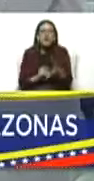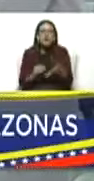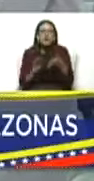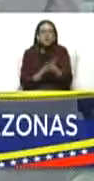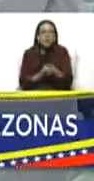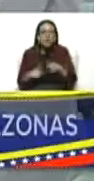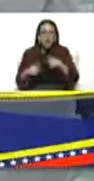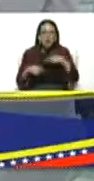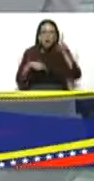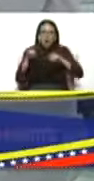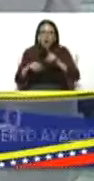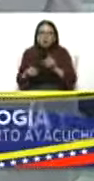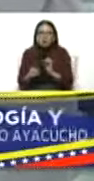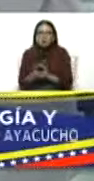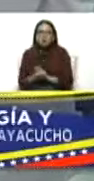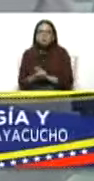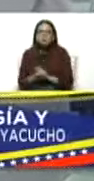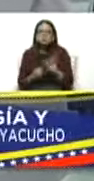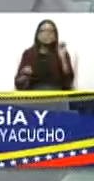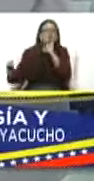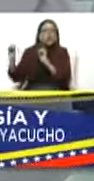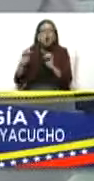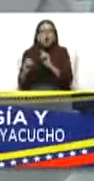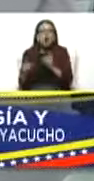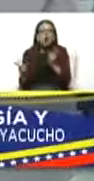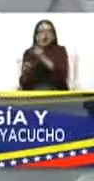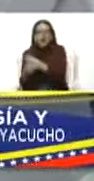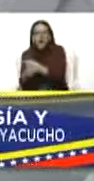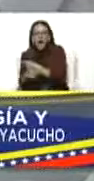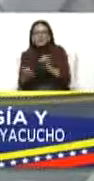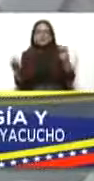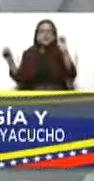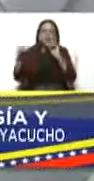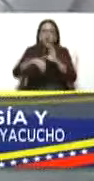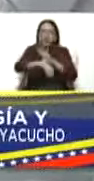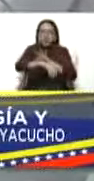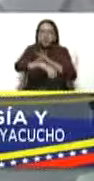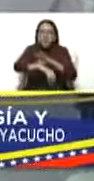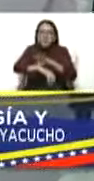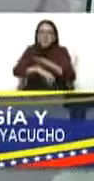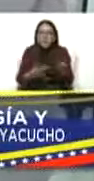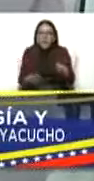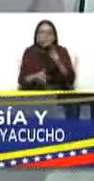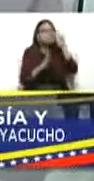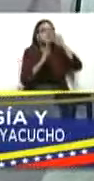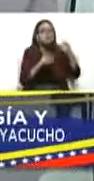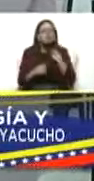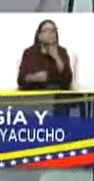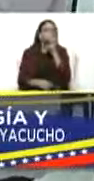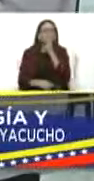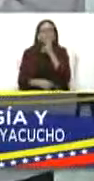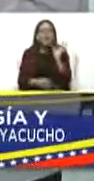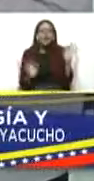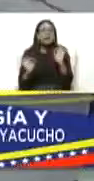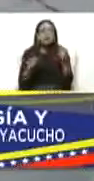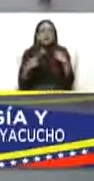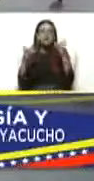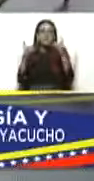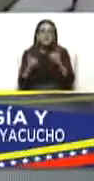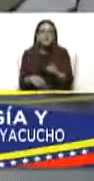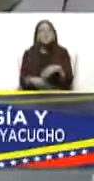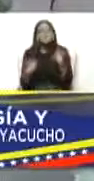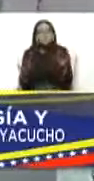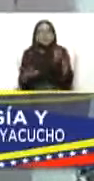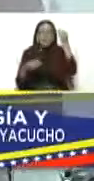¿no? Sin embargo, la parte oncológica y hematológica es una de las... Llama la atención. Bueno, te felicito. Sigamos adelante,